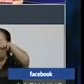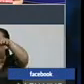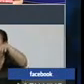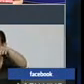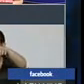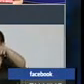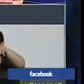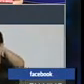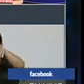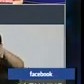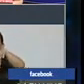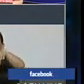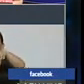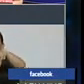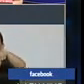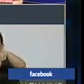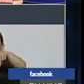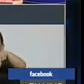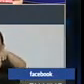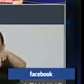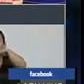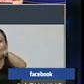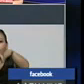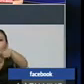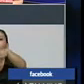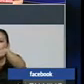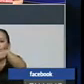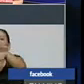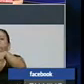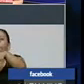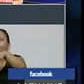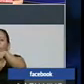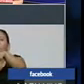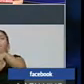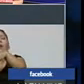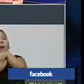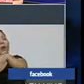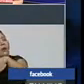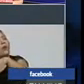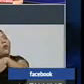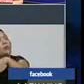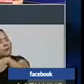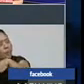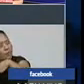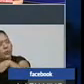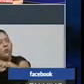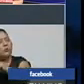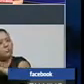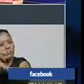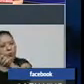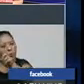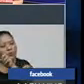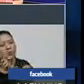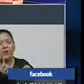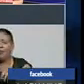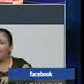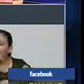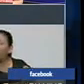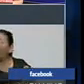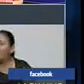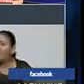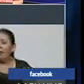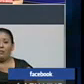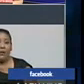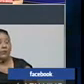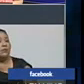del Río Arenal y esto pues definitivamente nos lleva a que recordemos cada instante, cada situación que ocurrió ese fatídico 3 de